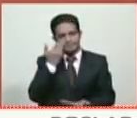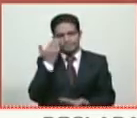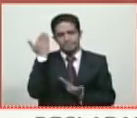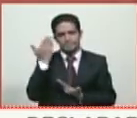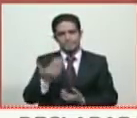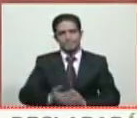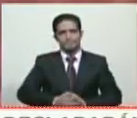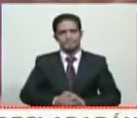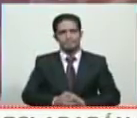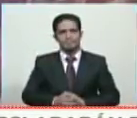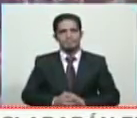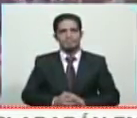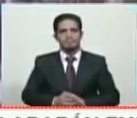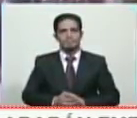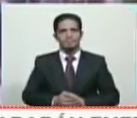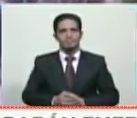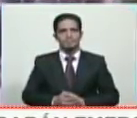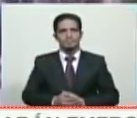verlo?